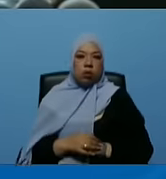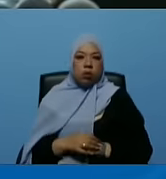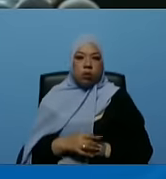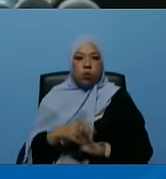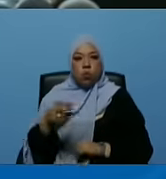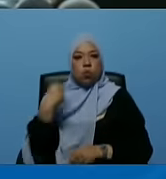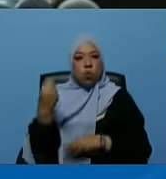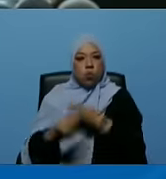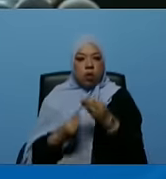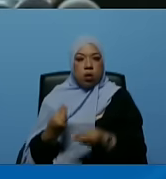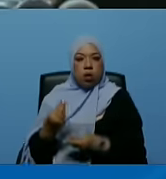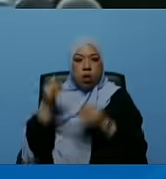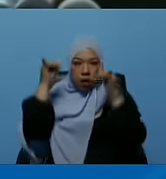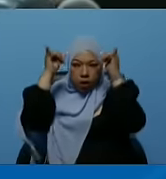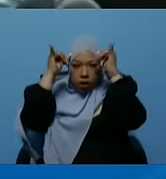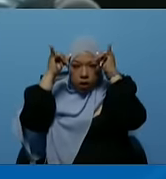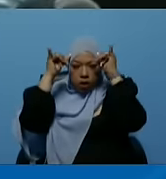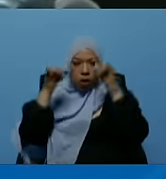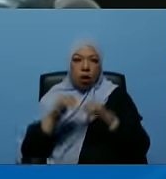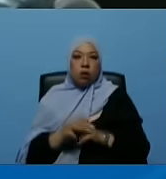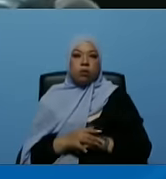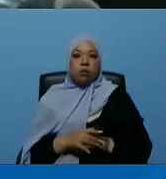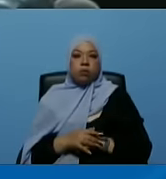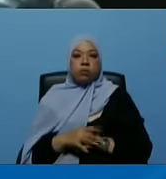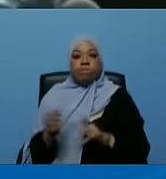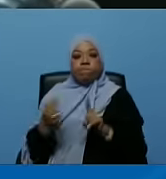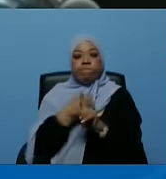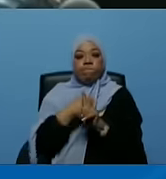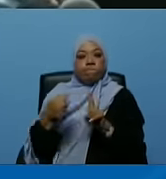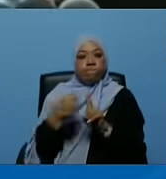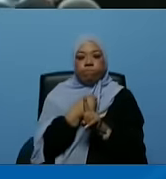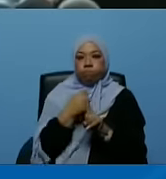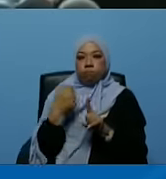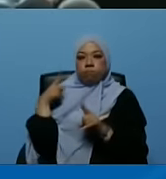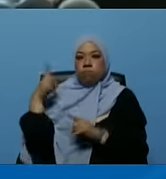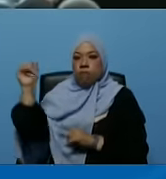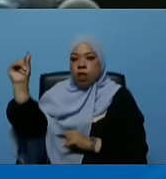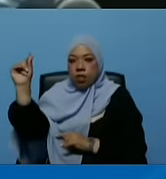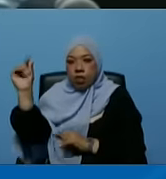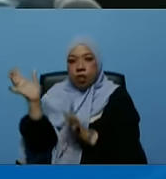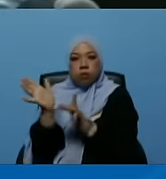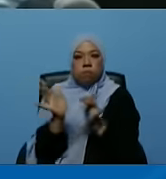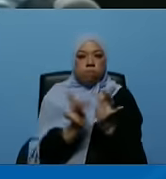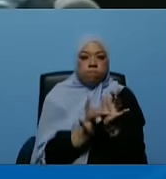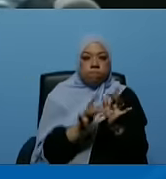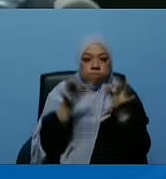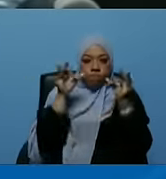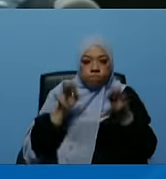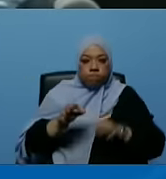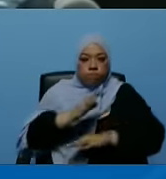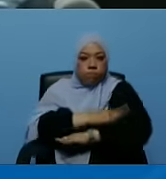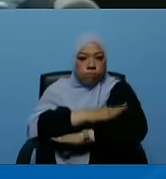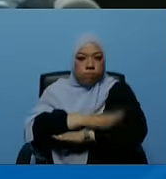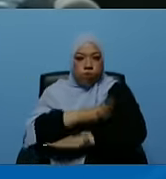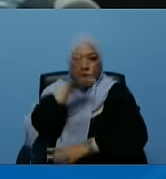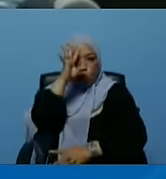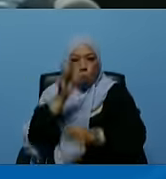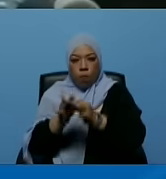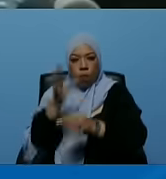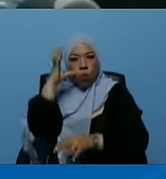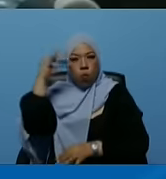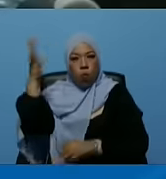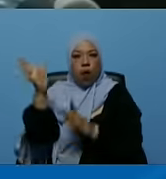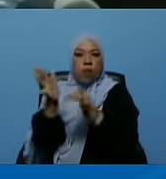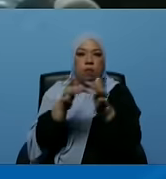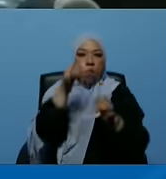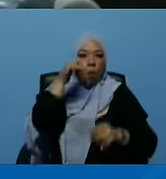no creo en ti, diablo, sacúdete, vete de aquí. Y con la fortaleza del Espíritu de Jesús en el